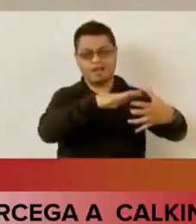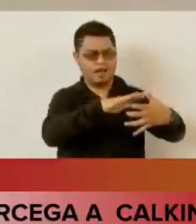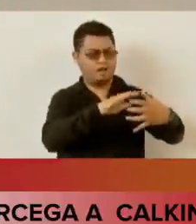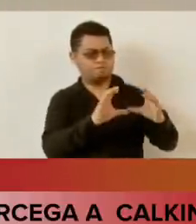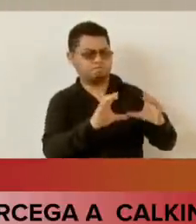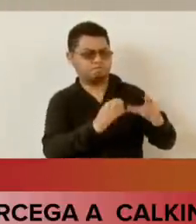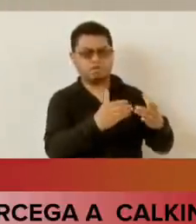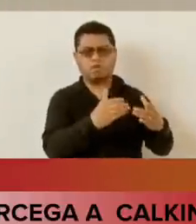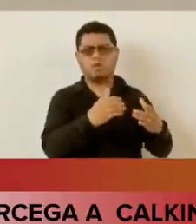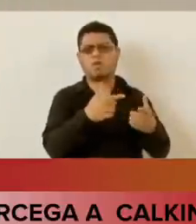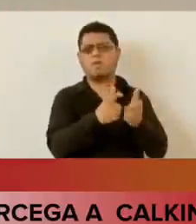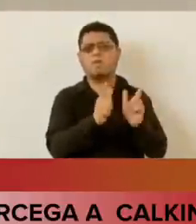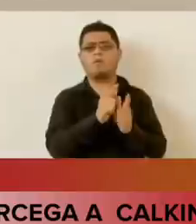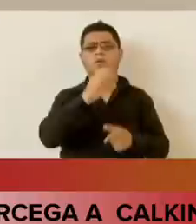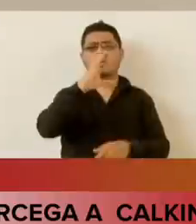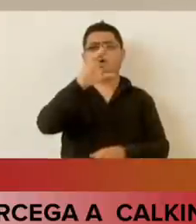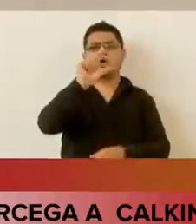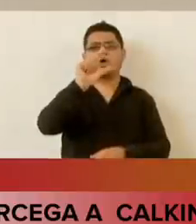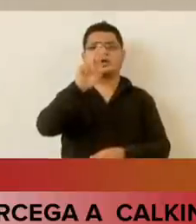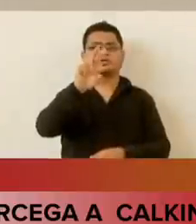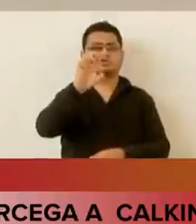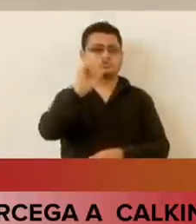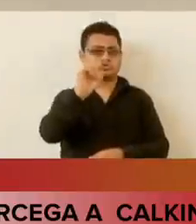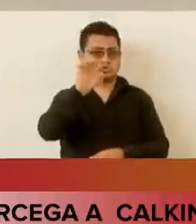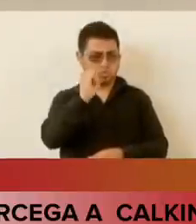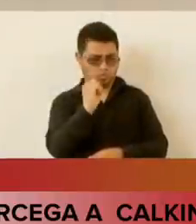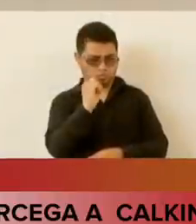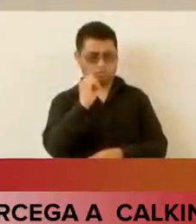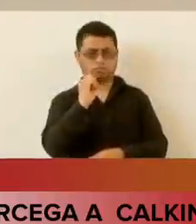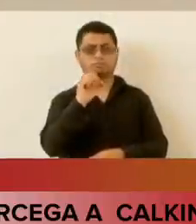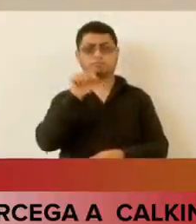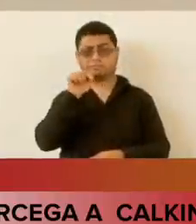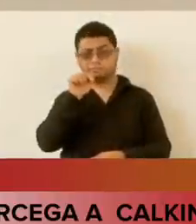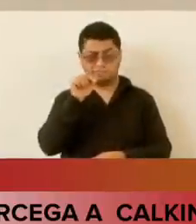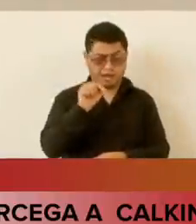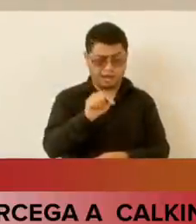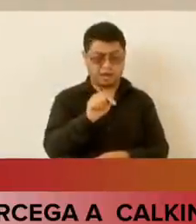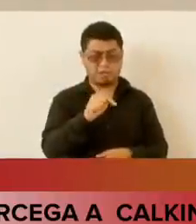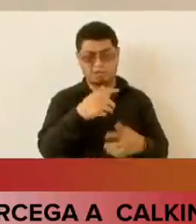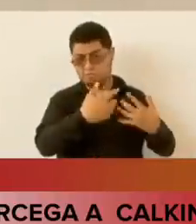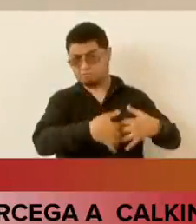Carso, empresa que